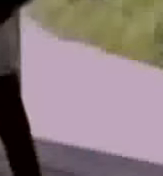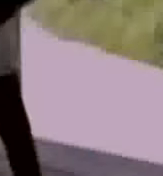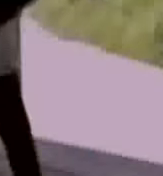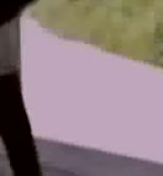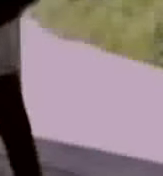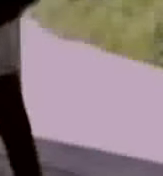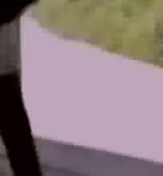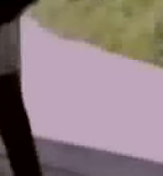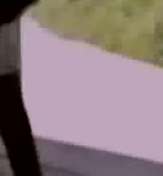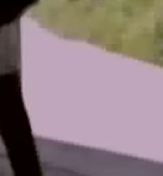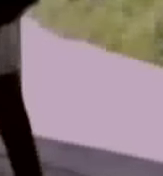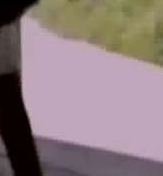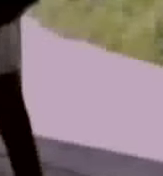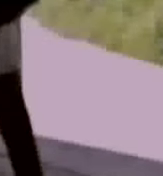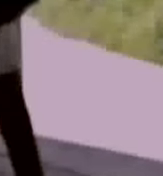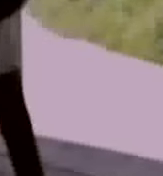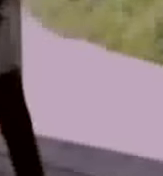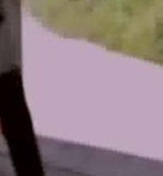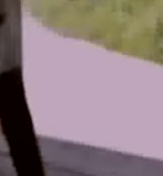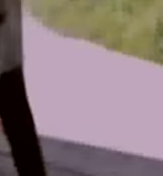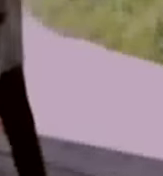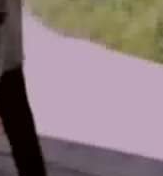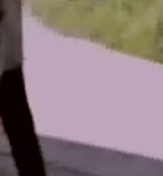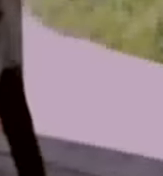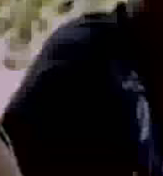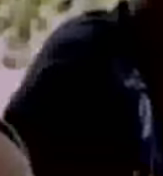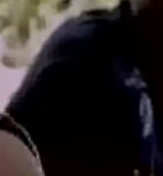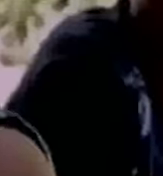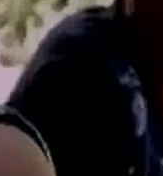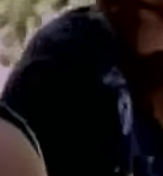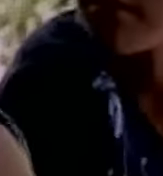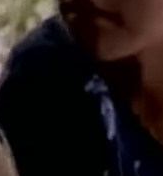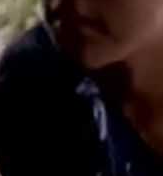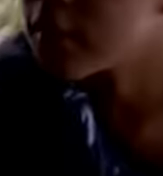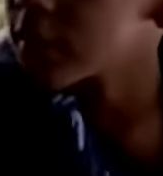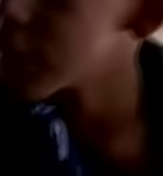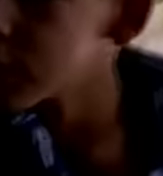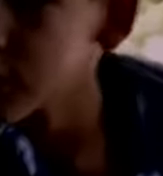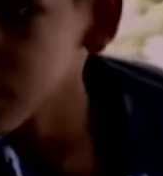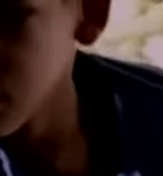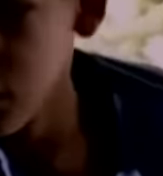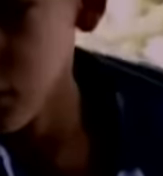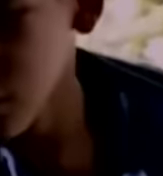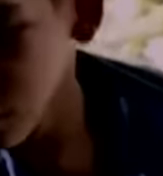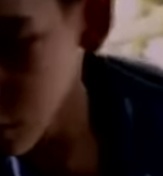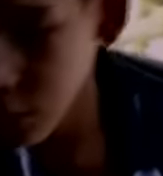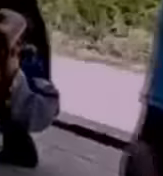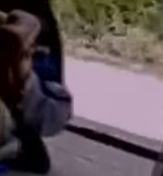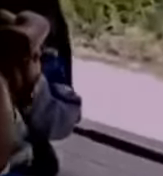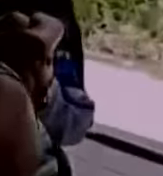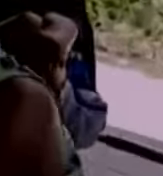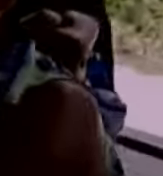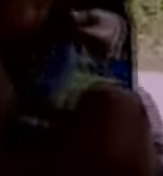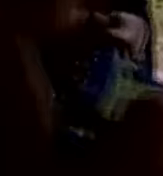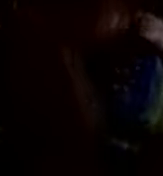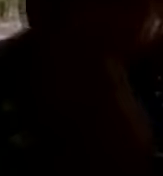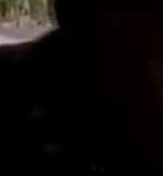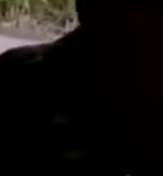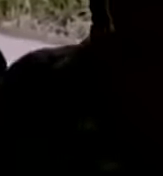gane la que bueno, realmente quiere que se dan más de sí. Ya estamos planificando para comenzar a llamar a la